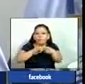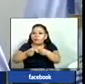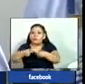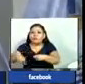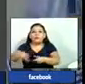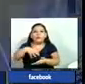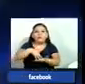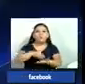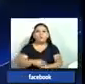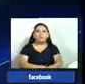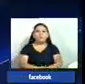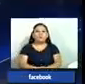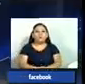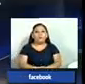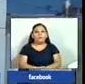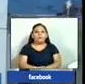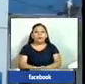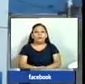población